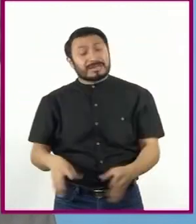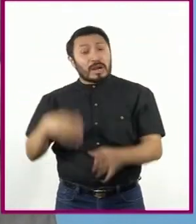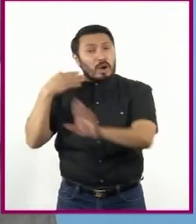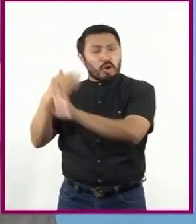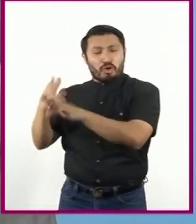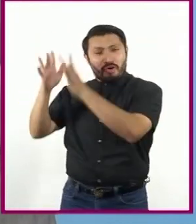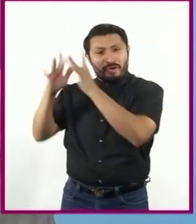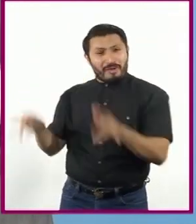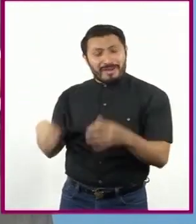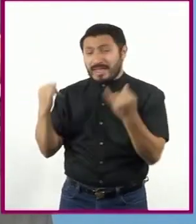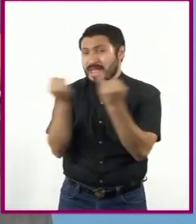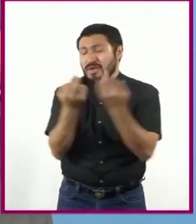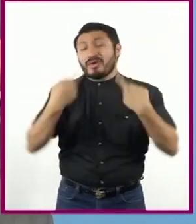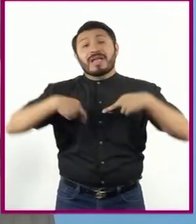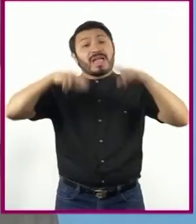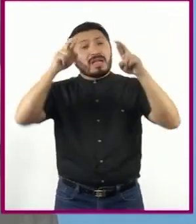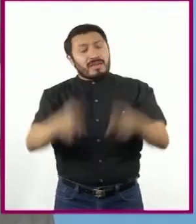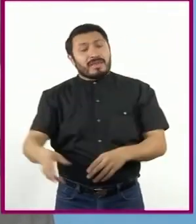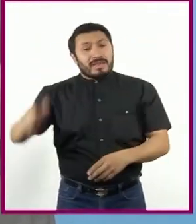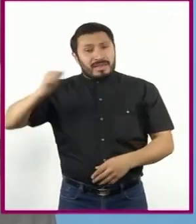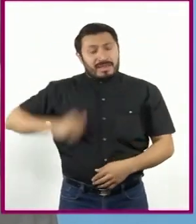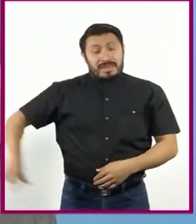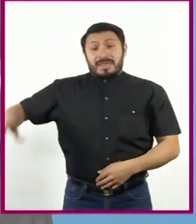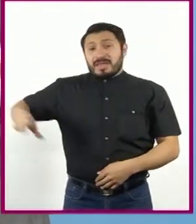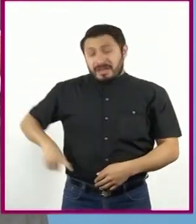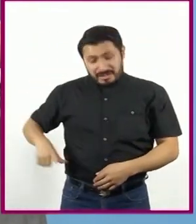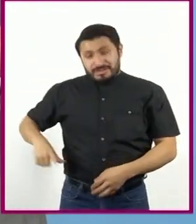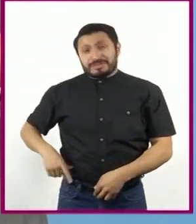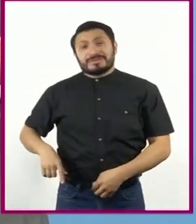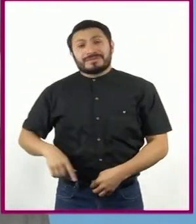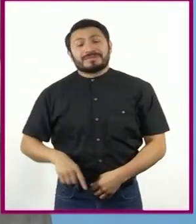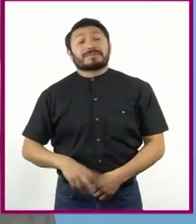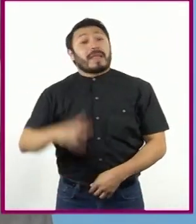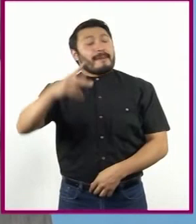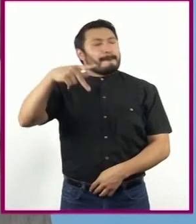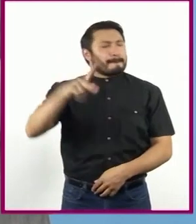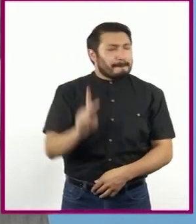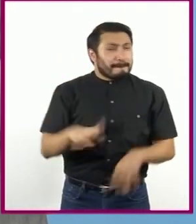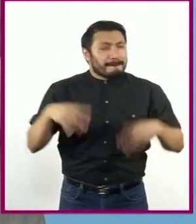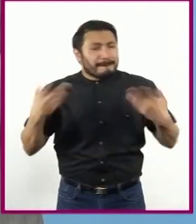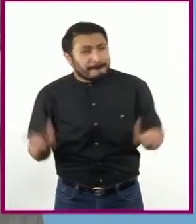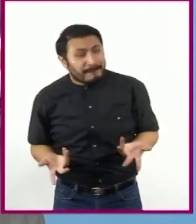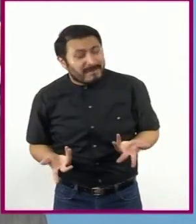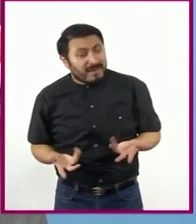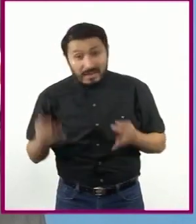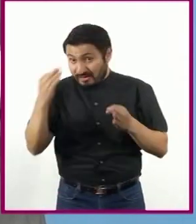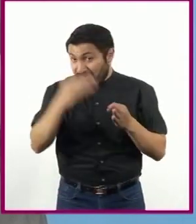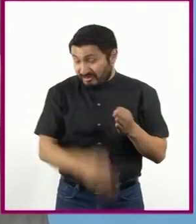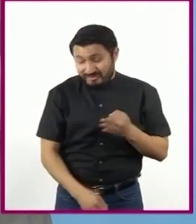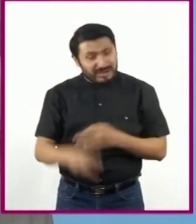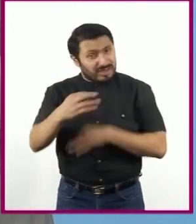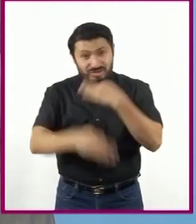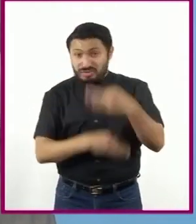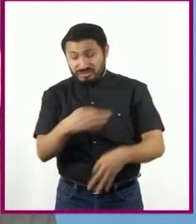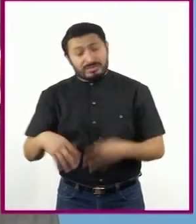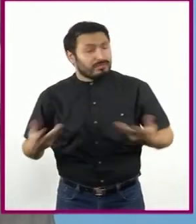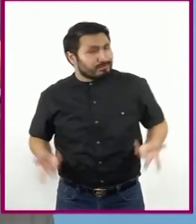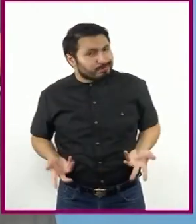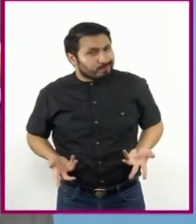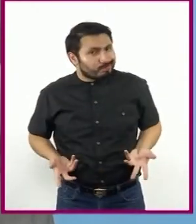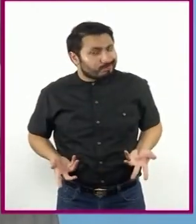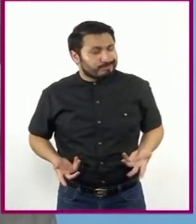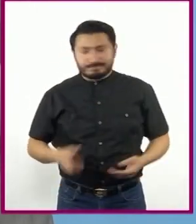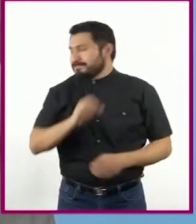contra los representantes del antiguo régimen. ¿Pero finalizaron ahí las tensiones?